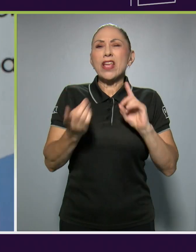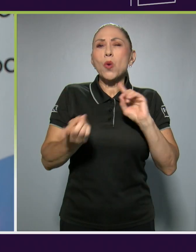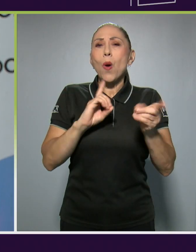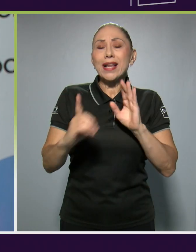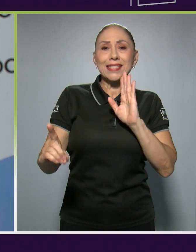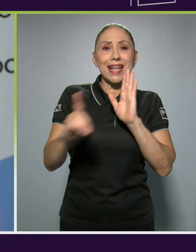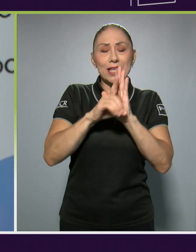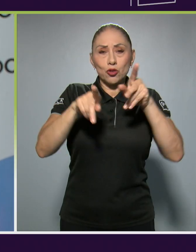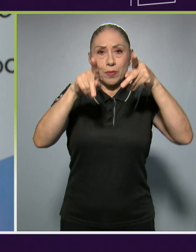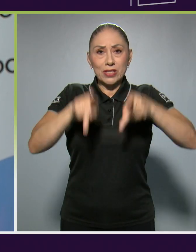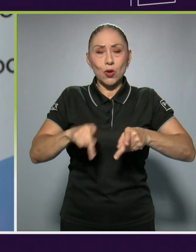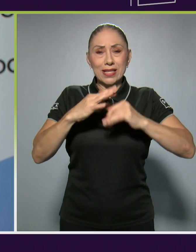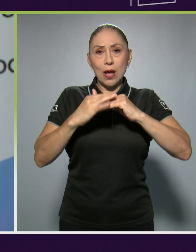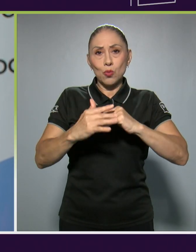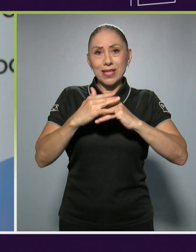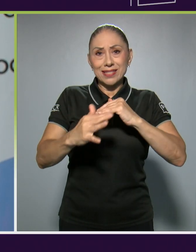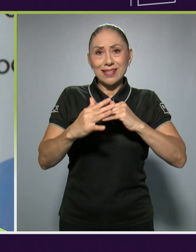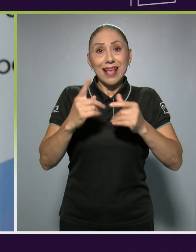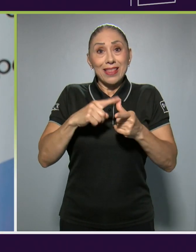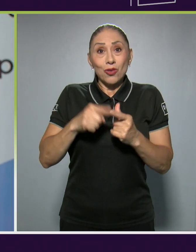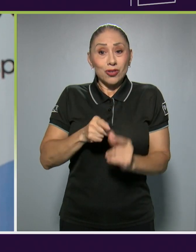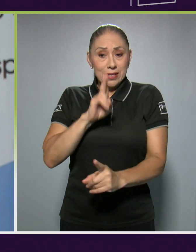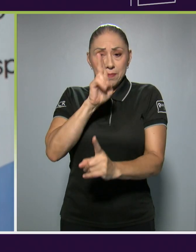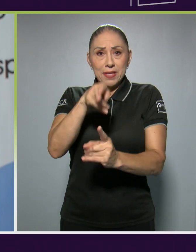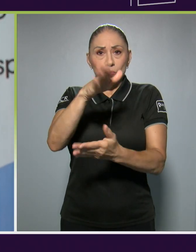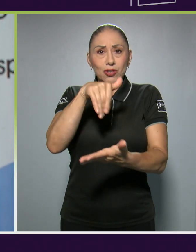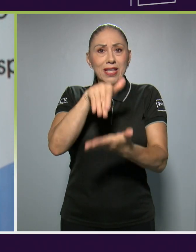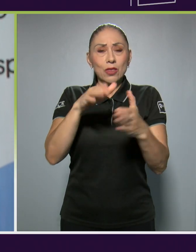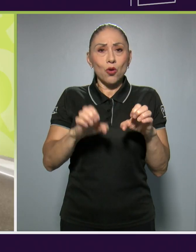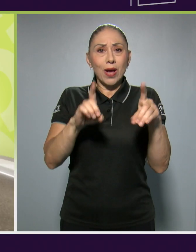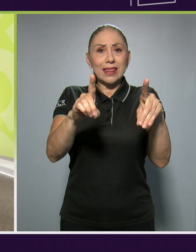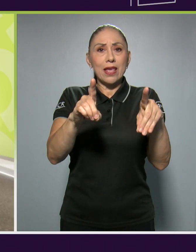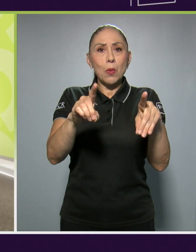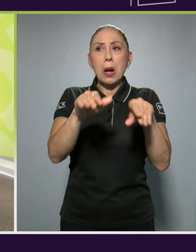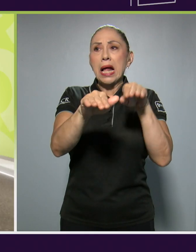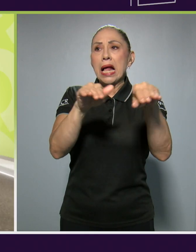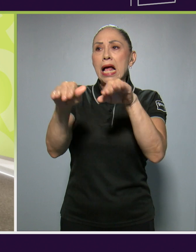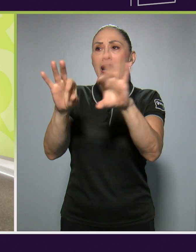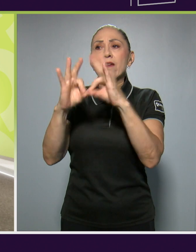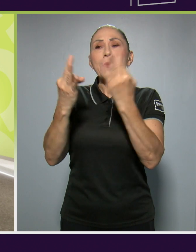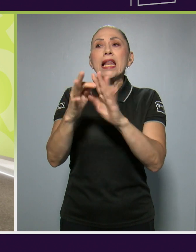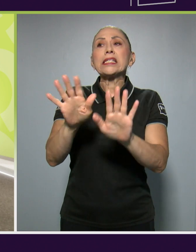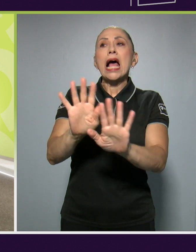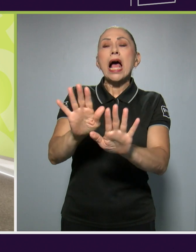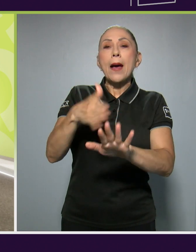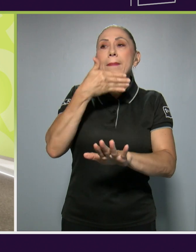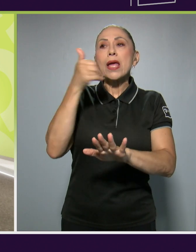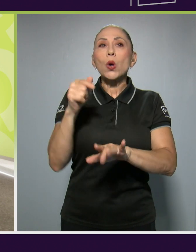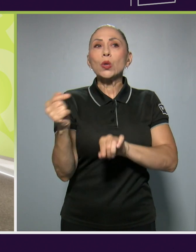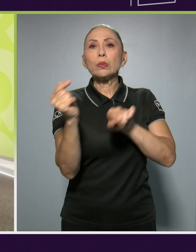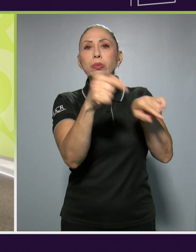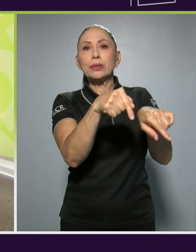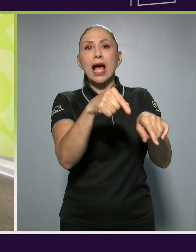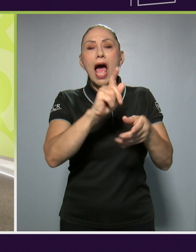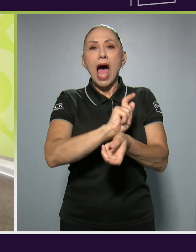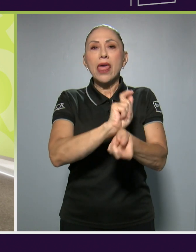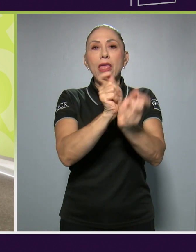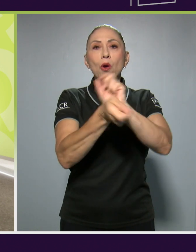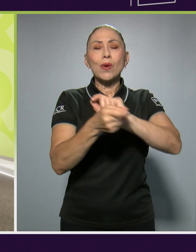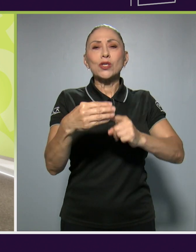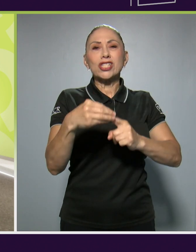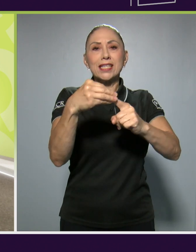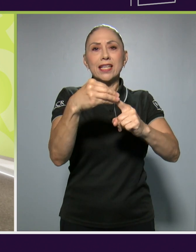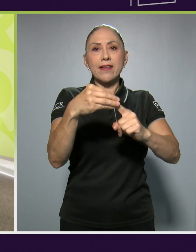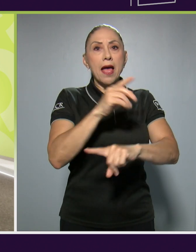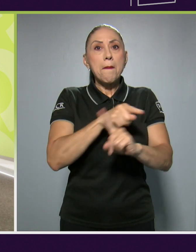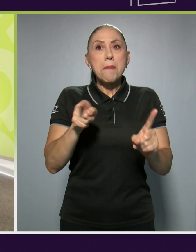autistas, muchas veces el mismo centro educativo le dice a las familias que lo envíen a adecuación significativa, sin